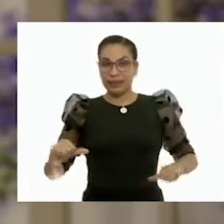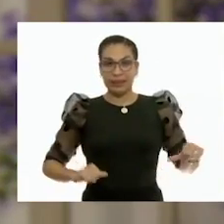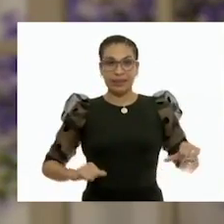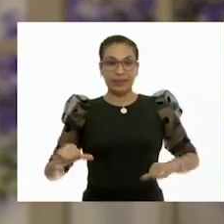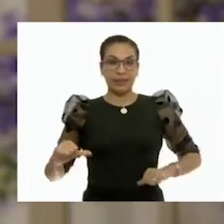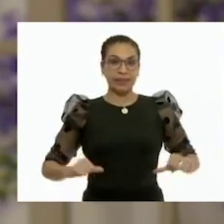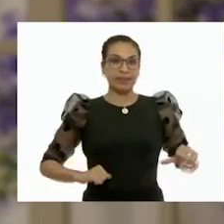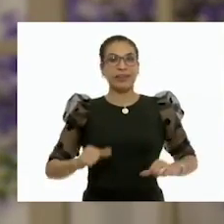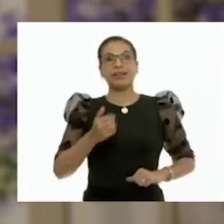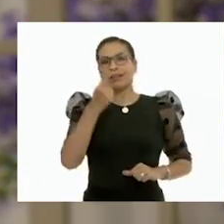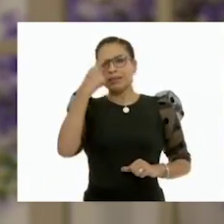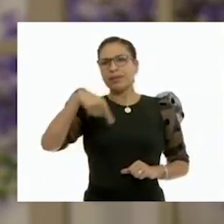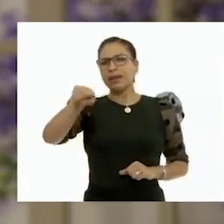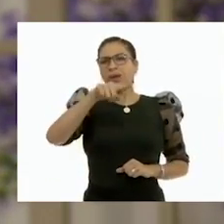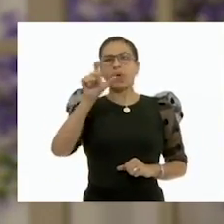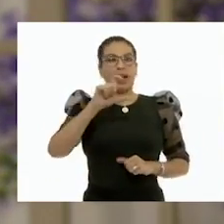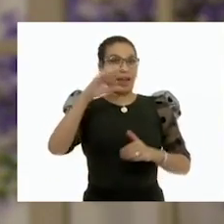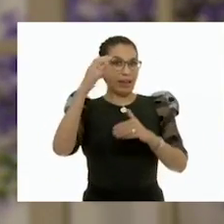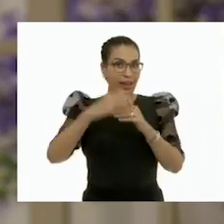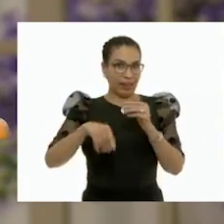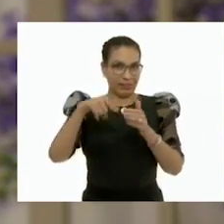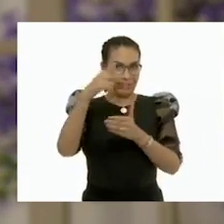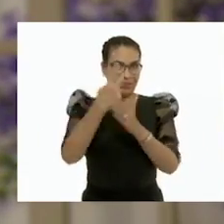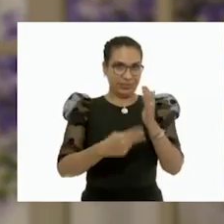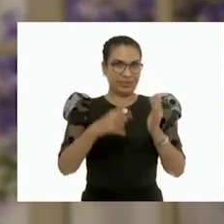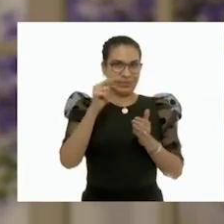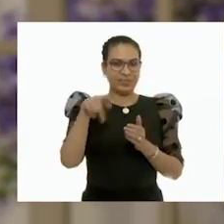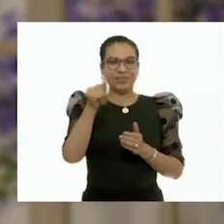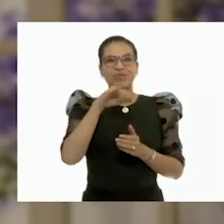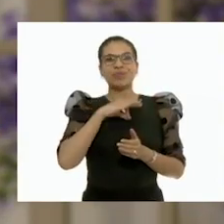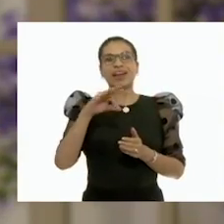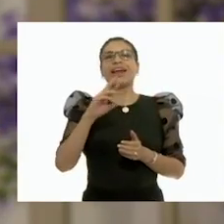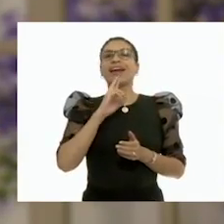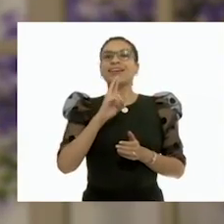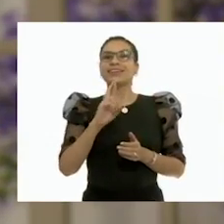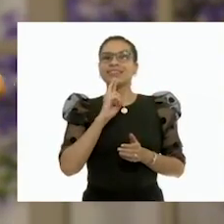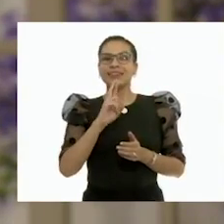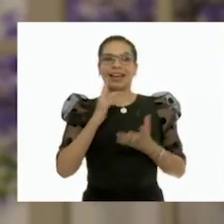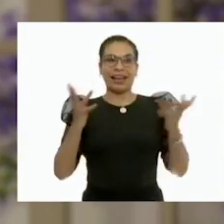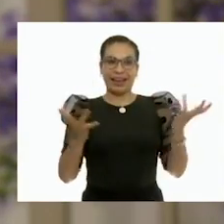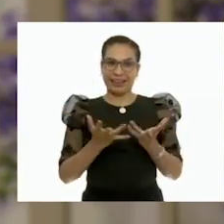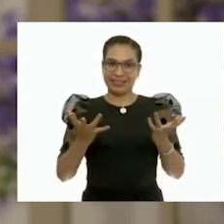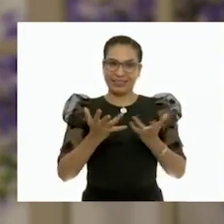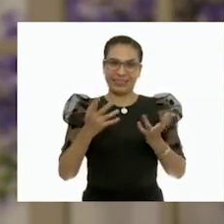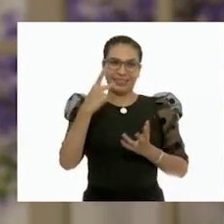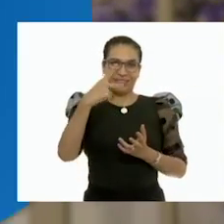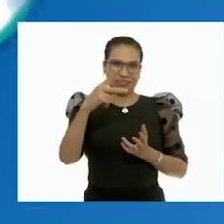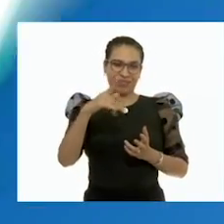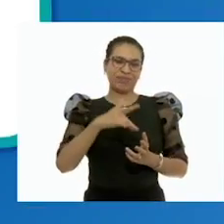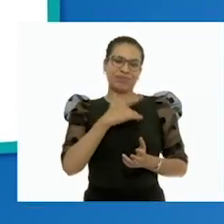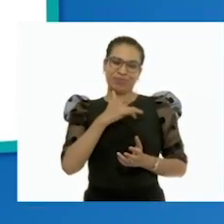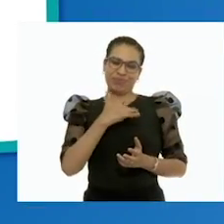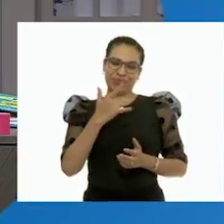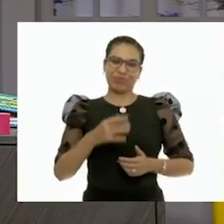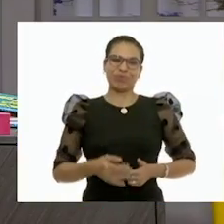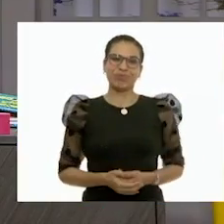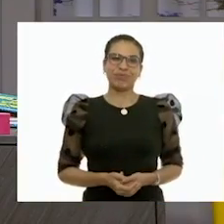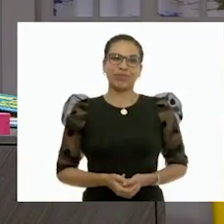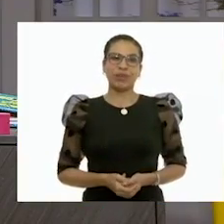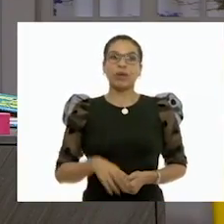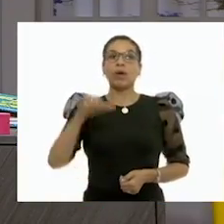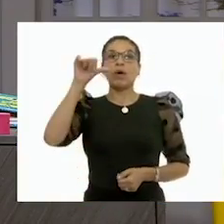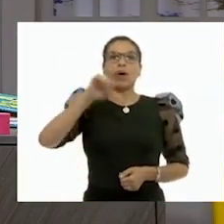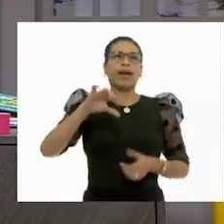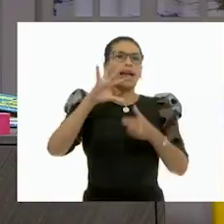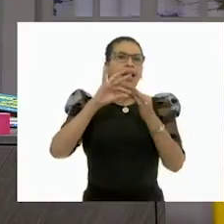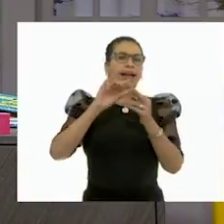se te piden para que cuando acabe el programa pueda responderlas y hacerlas a tu ritmo. Hoy vamos a